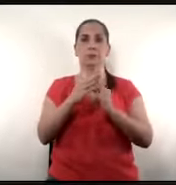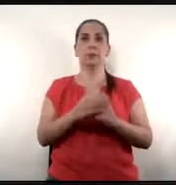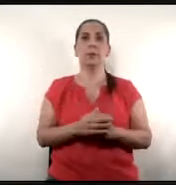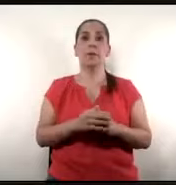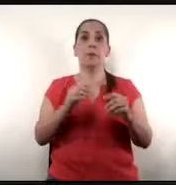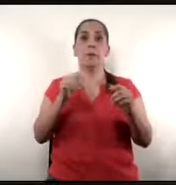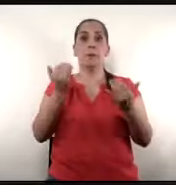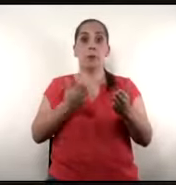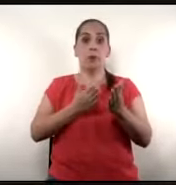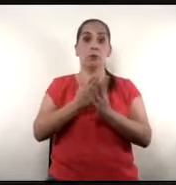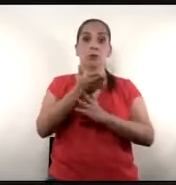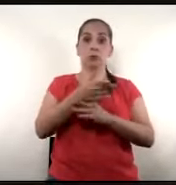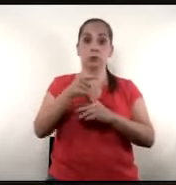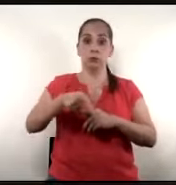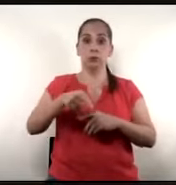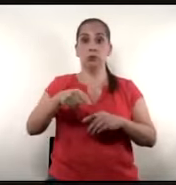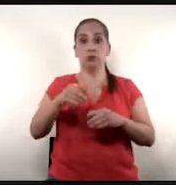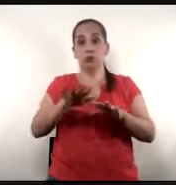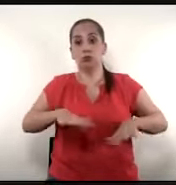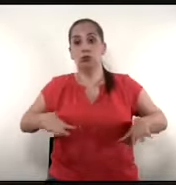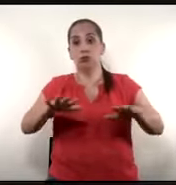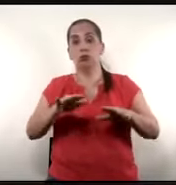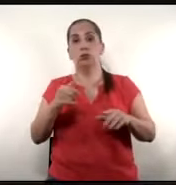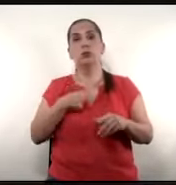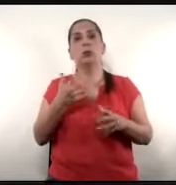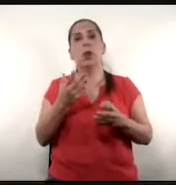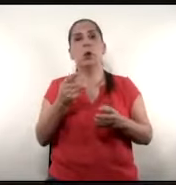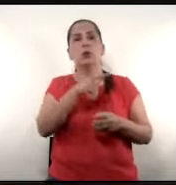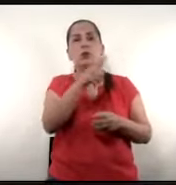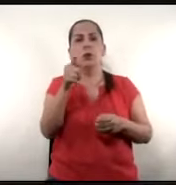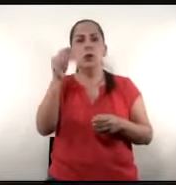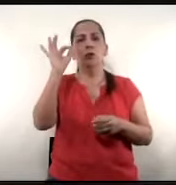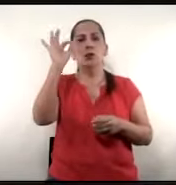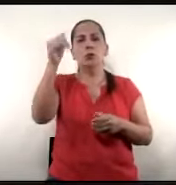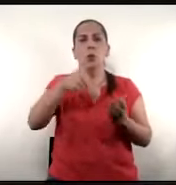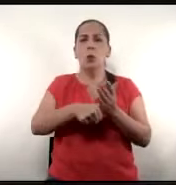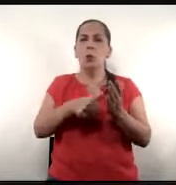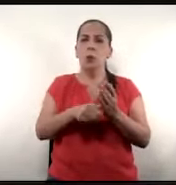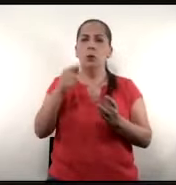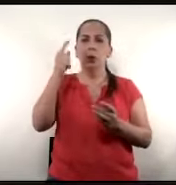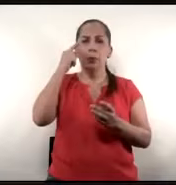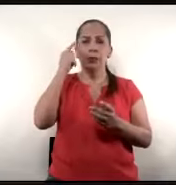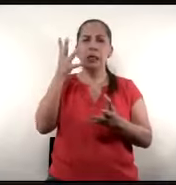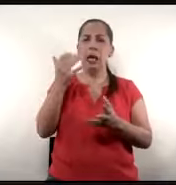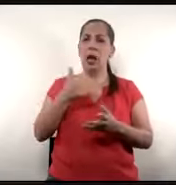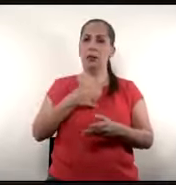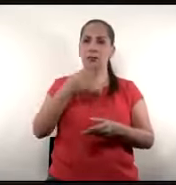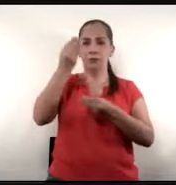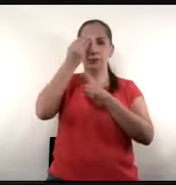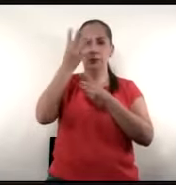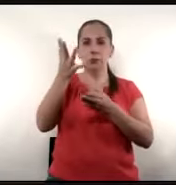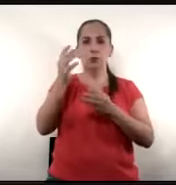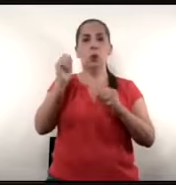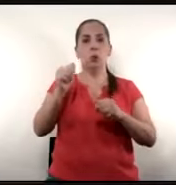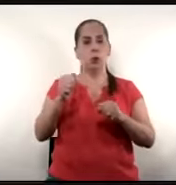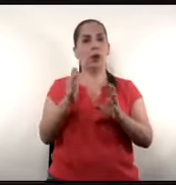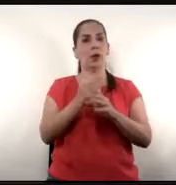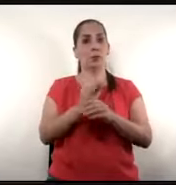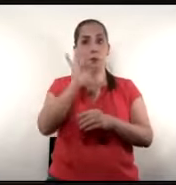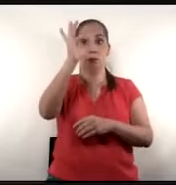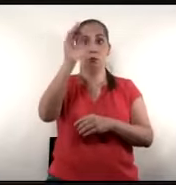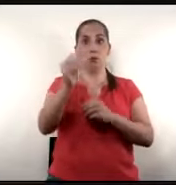estos espacios, esperamos que los electores puedan tener información que les permita ejercer el